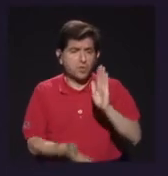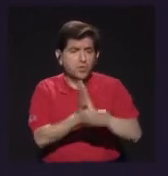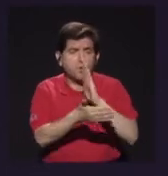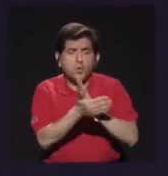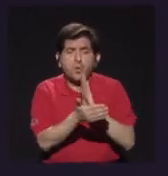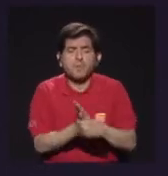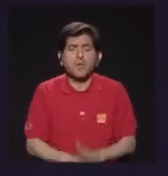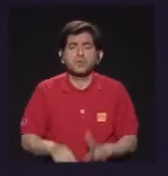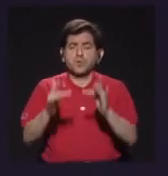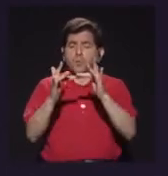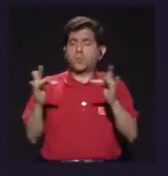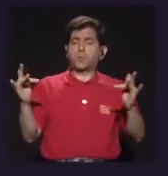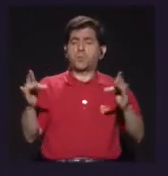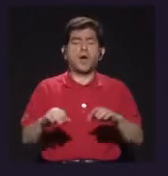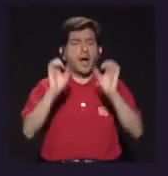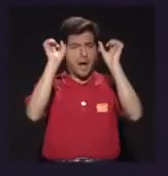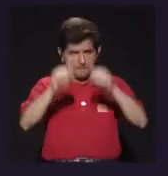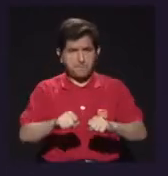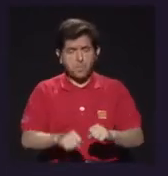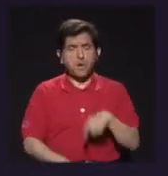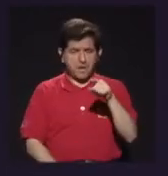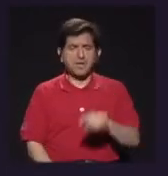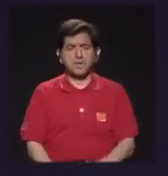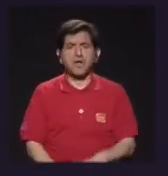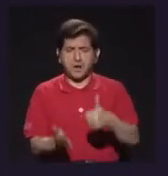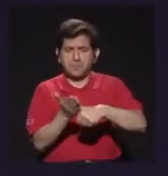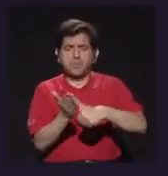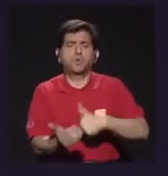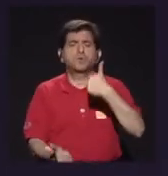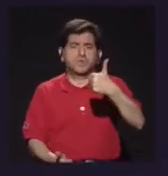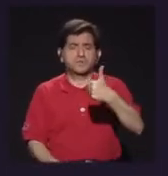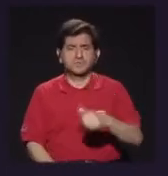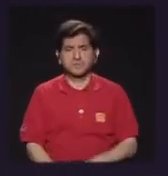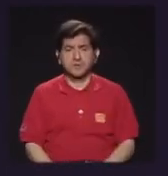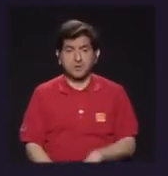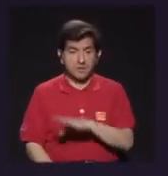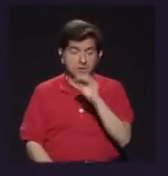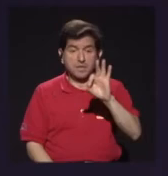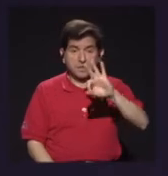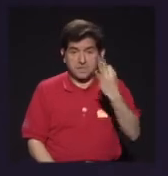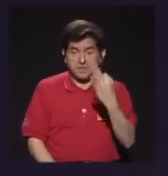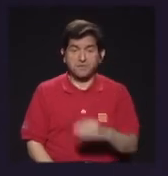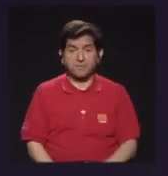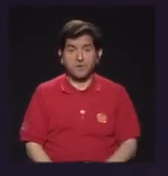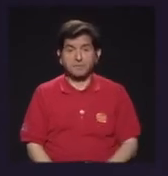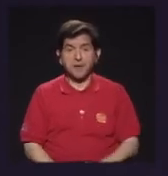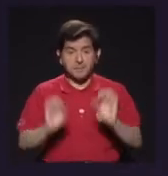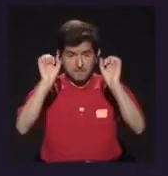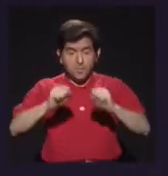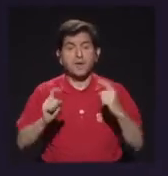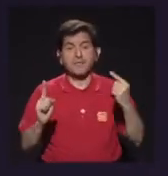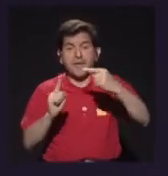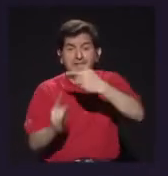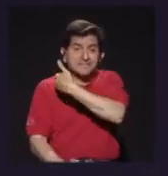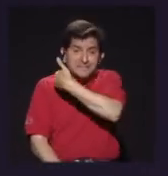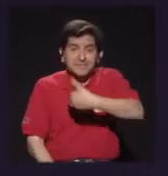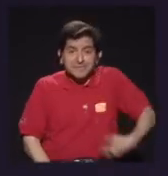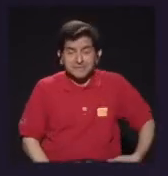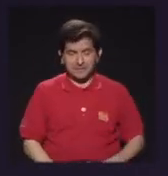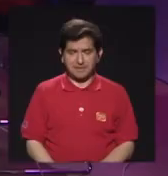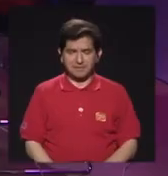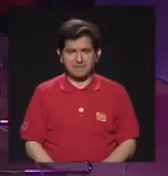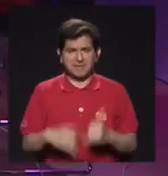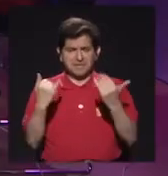aspire a una actuación puesto de elección popular o incluso dentro del puesto de elección popular a dirigir el primer poder de la república y bueno estará